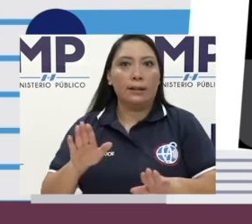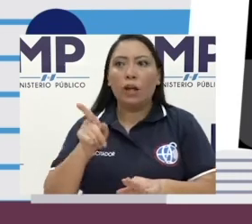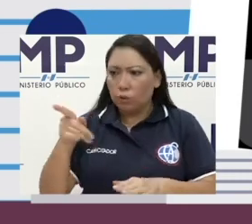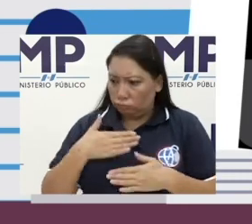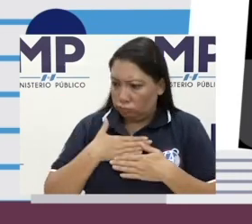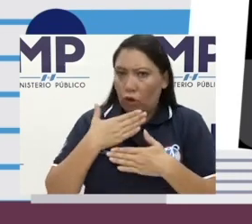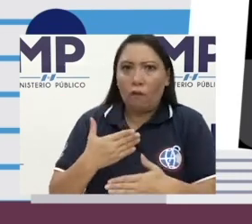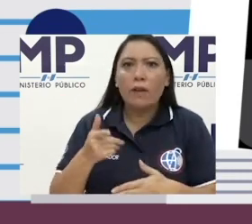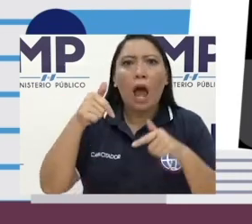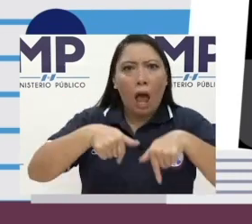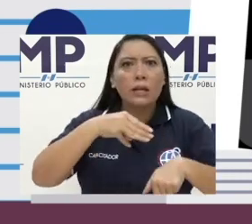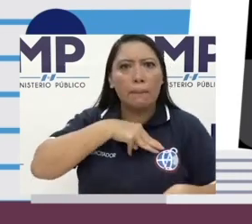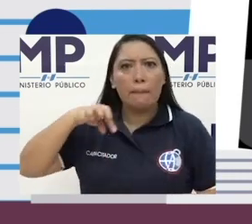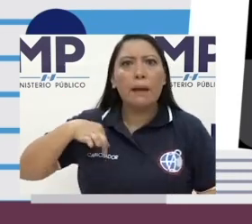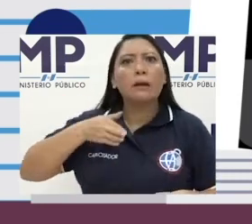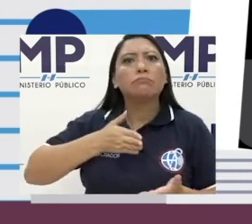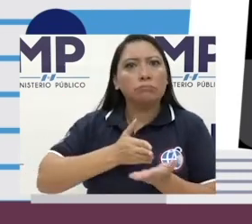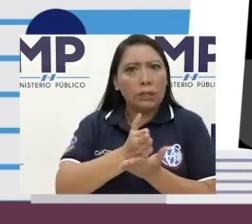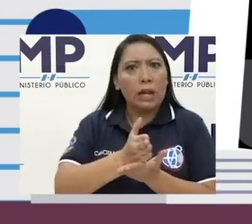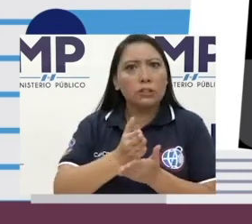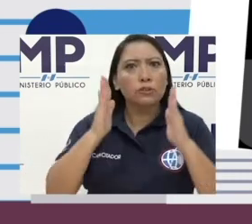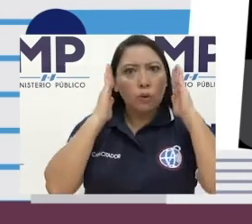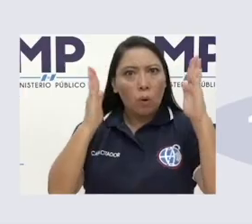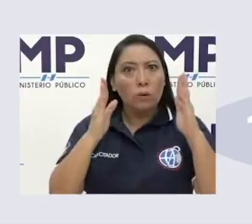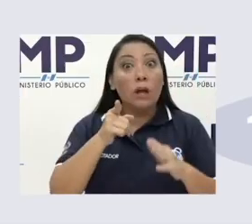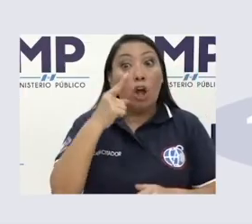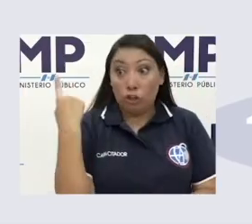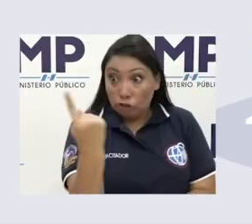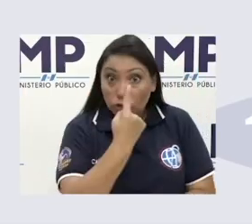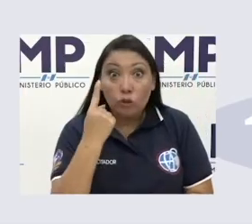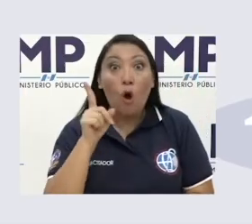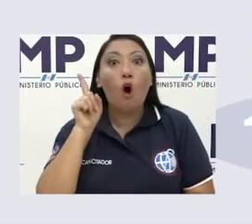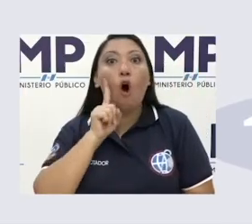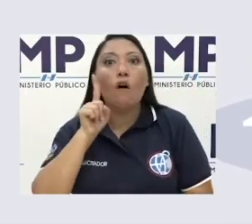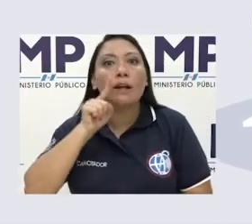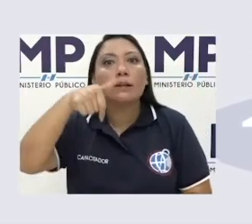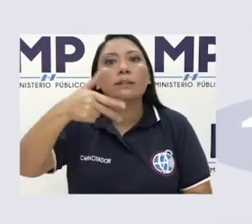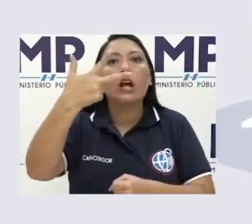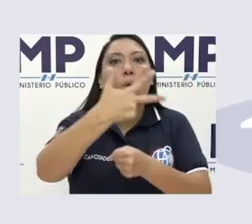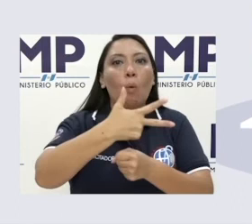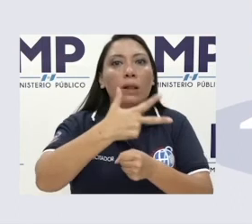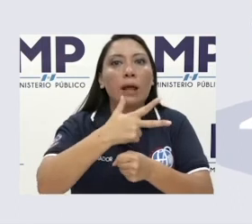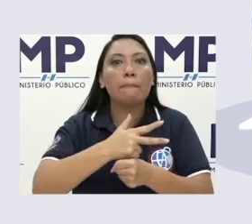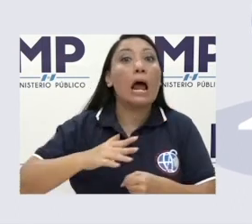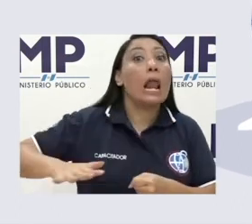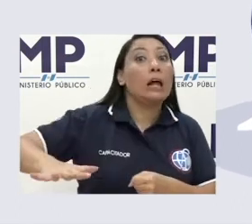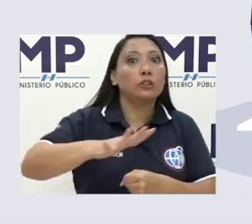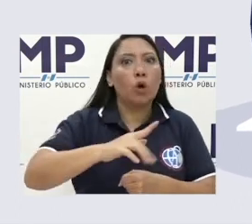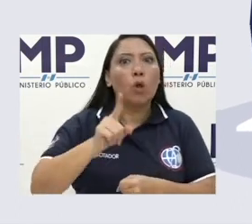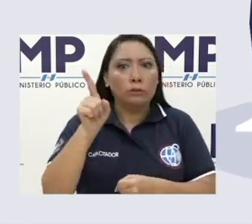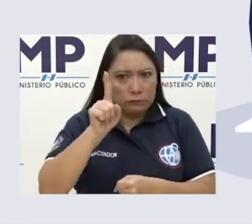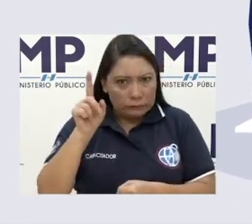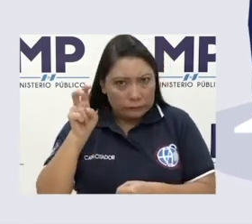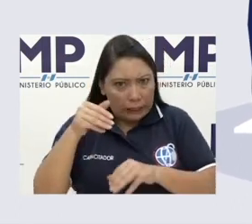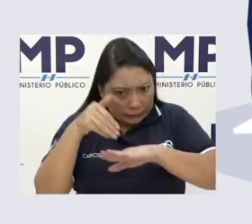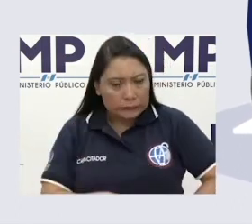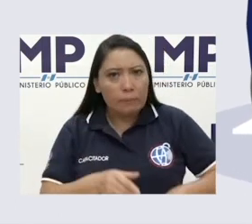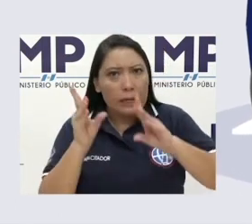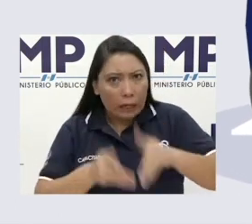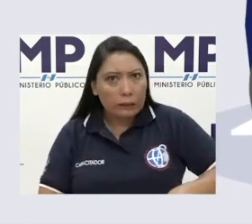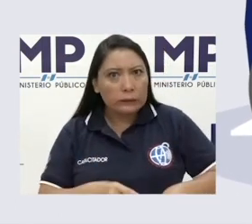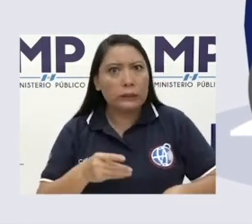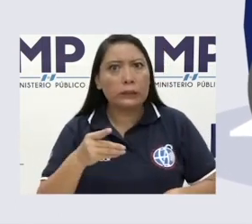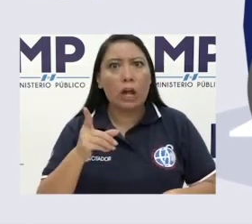Puedes confiar en nosotros. Tienes derecho a ser escuchado. Y como todos y todas las adolescentes, a que no te discriminen por tu